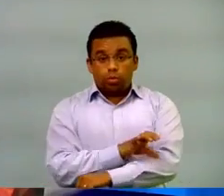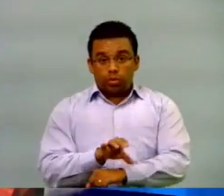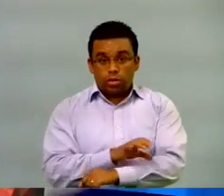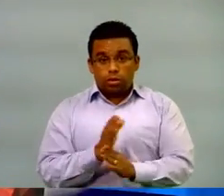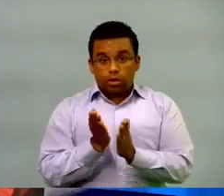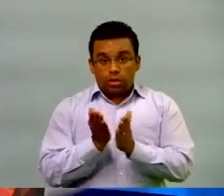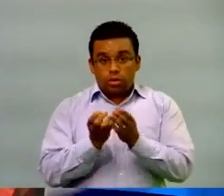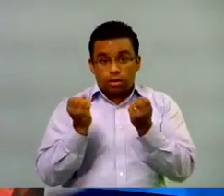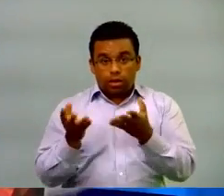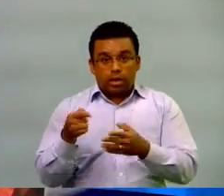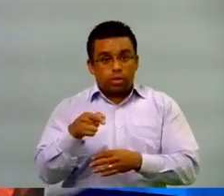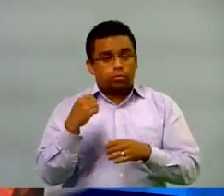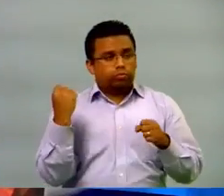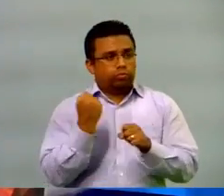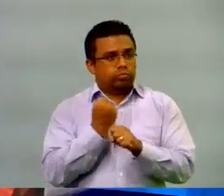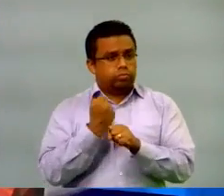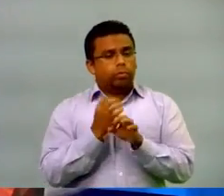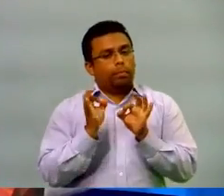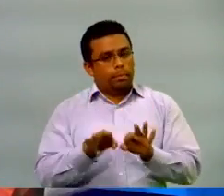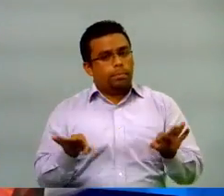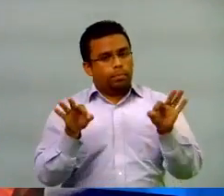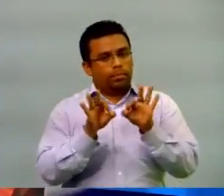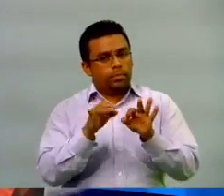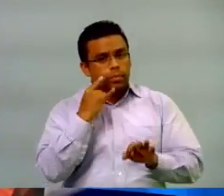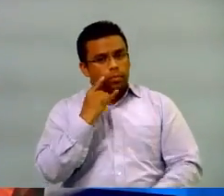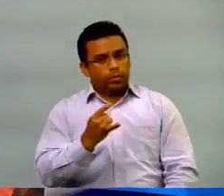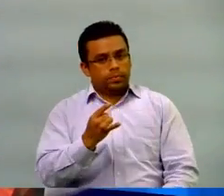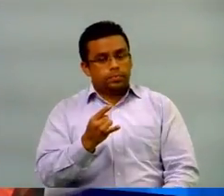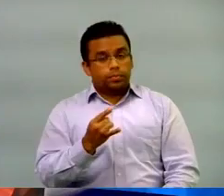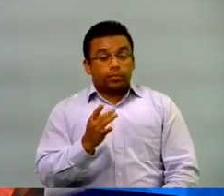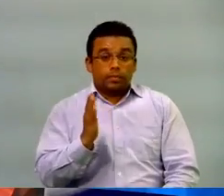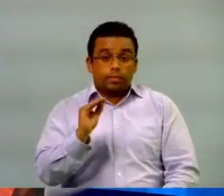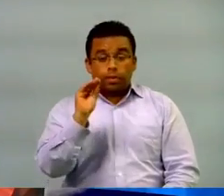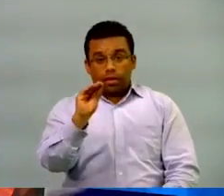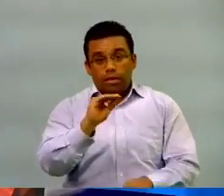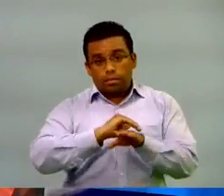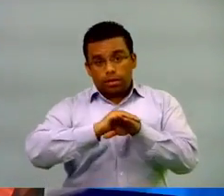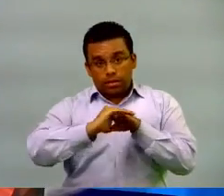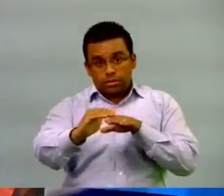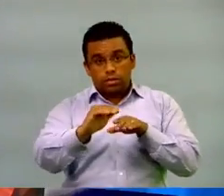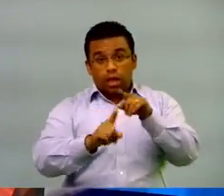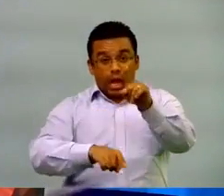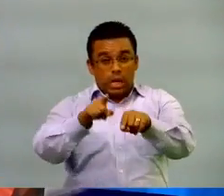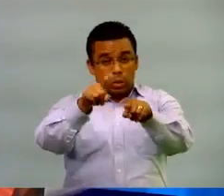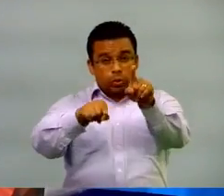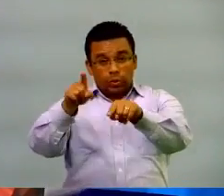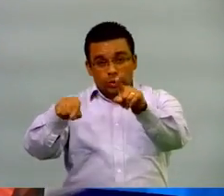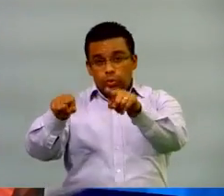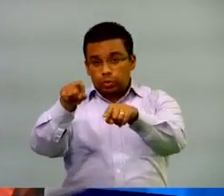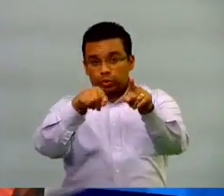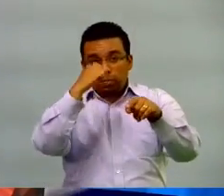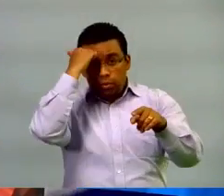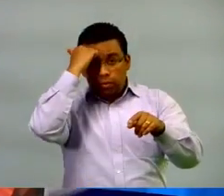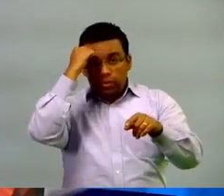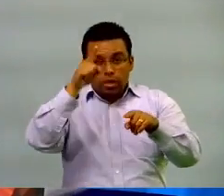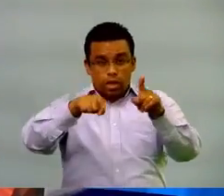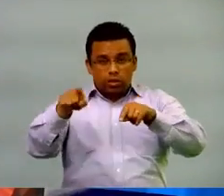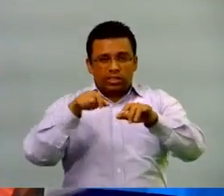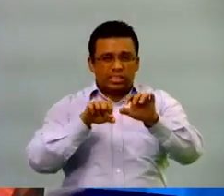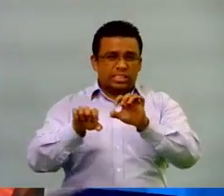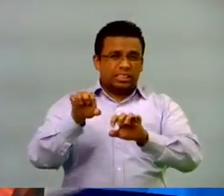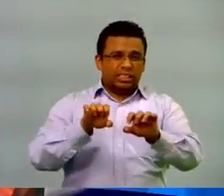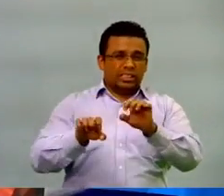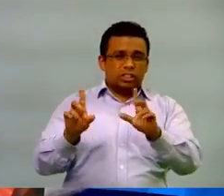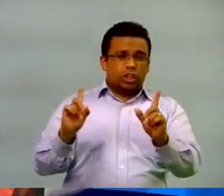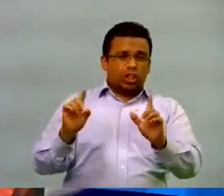haciendo una labor muy interesante. Ya es la invitación, que todavía hay algunos compañeros que son renuentes a usarlo,